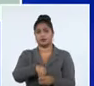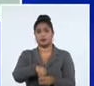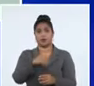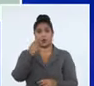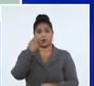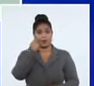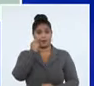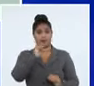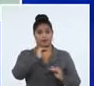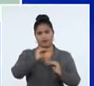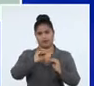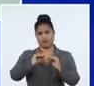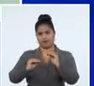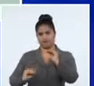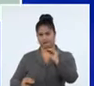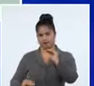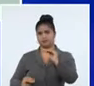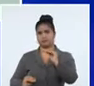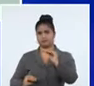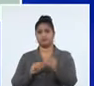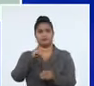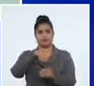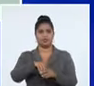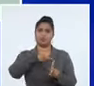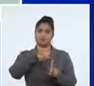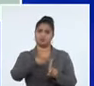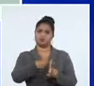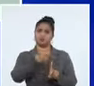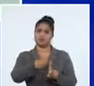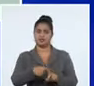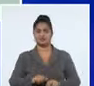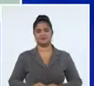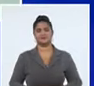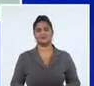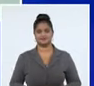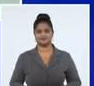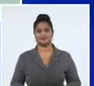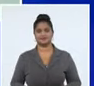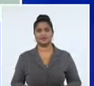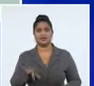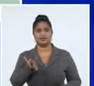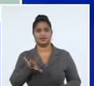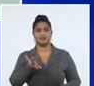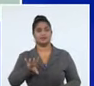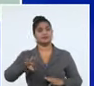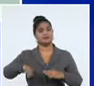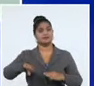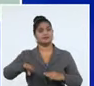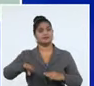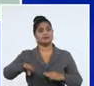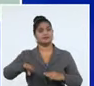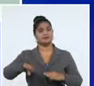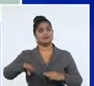realmente disminuyendo. Y en estos últimos 15 días, los que han marcado la